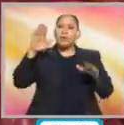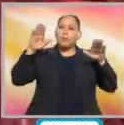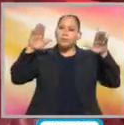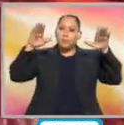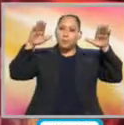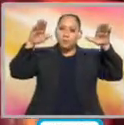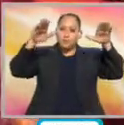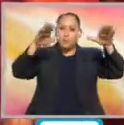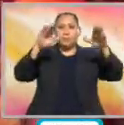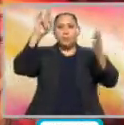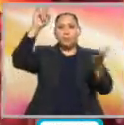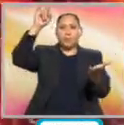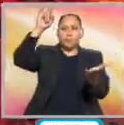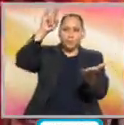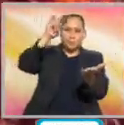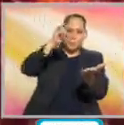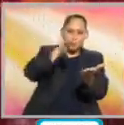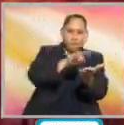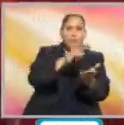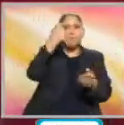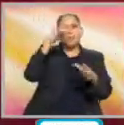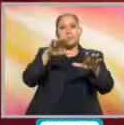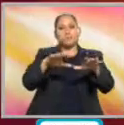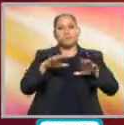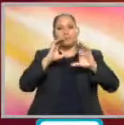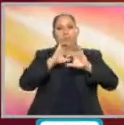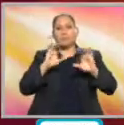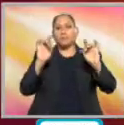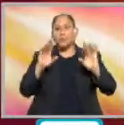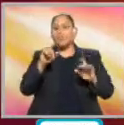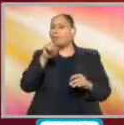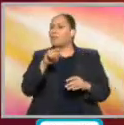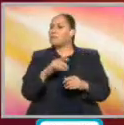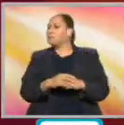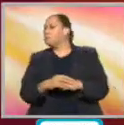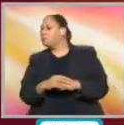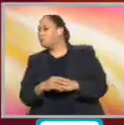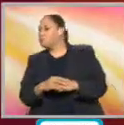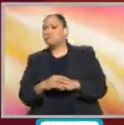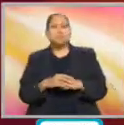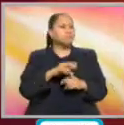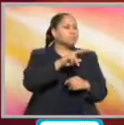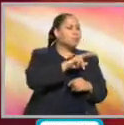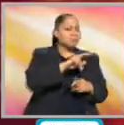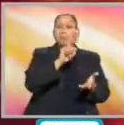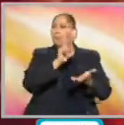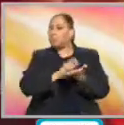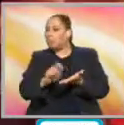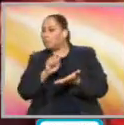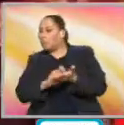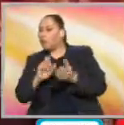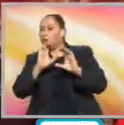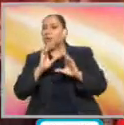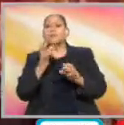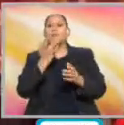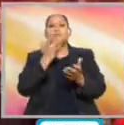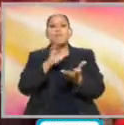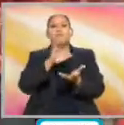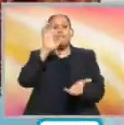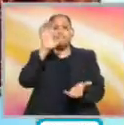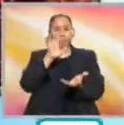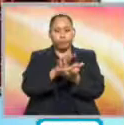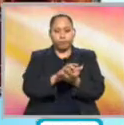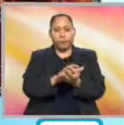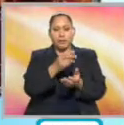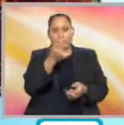dar un concierto en Los Ángeles y se pusieron a escribir las figuras que sí que hicieron veían. en forma de cocodrilo y salió Ventura Highway,